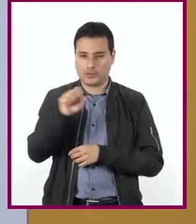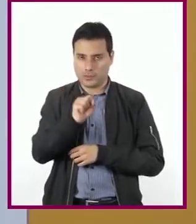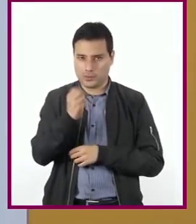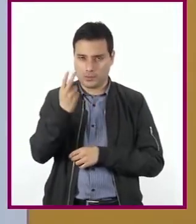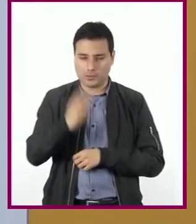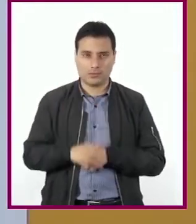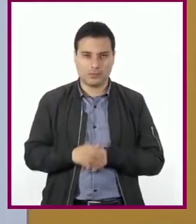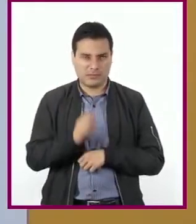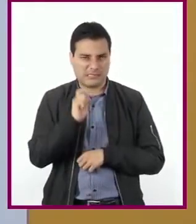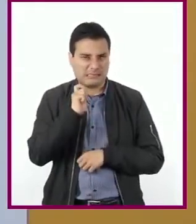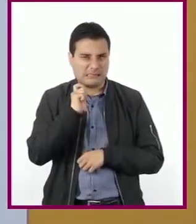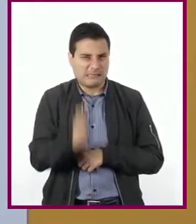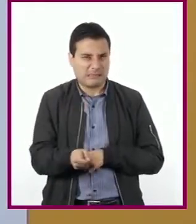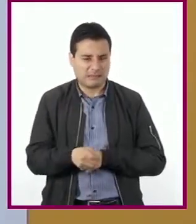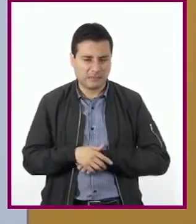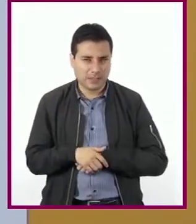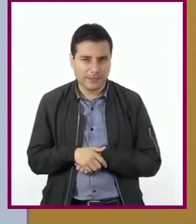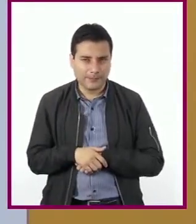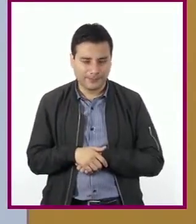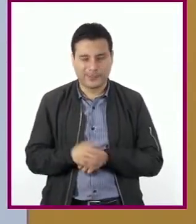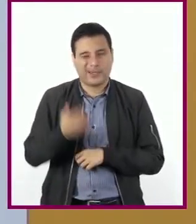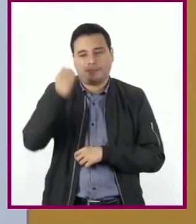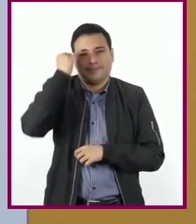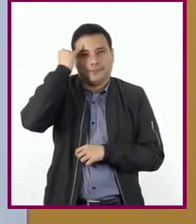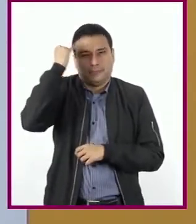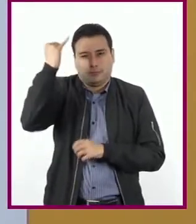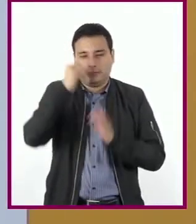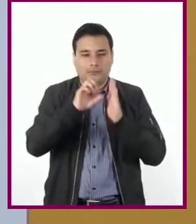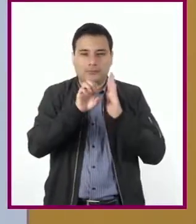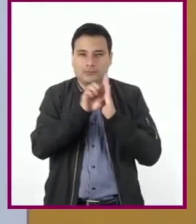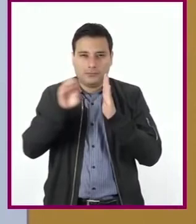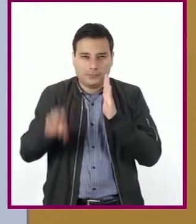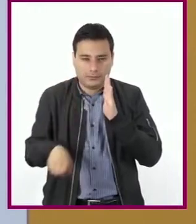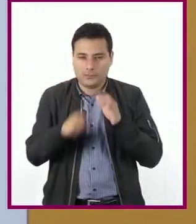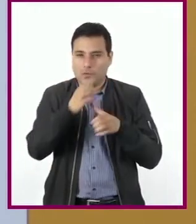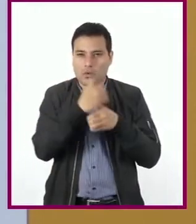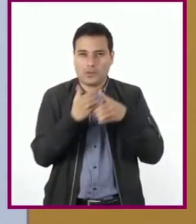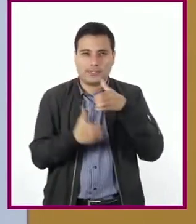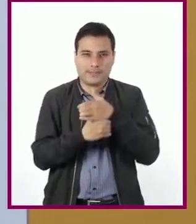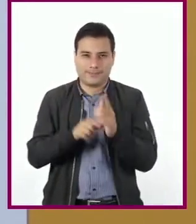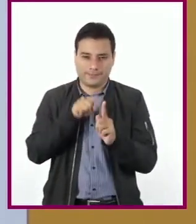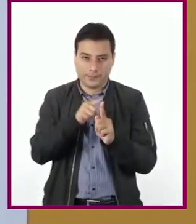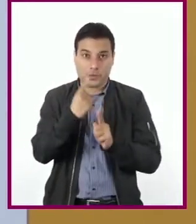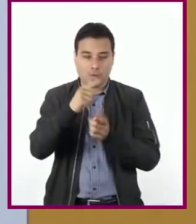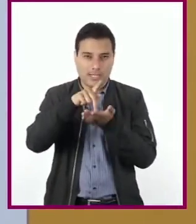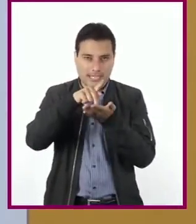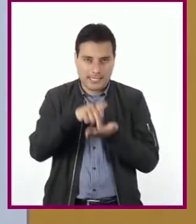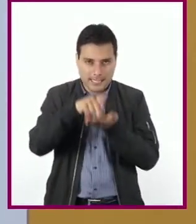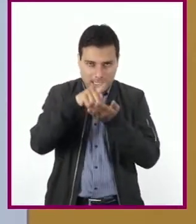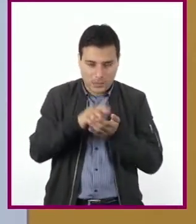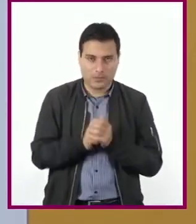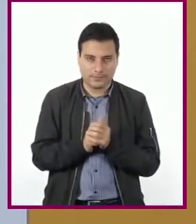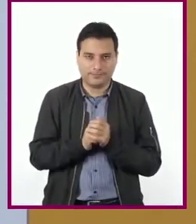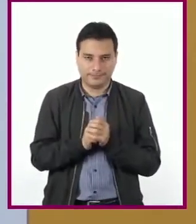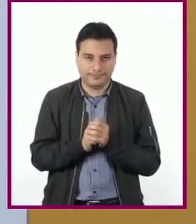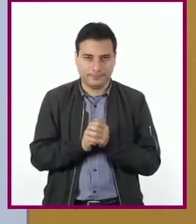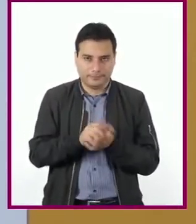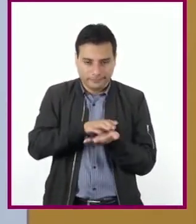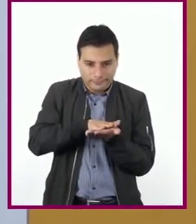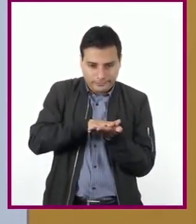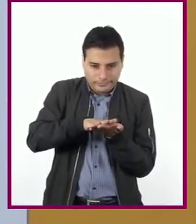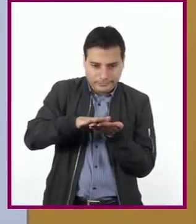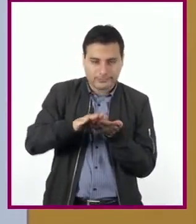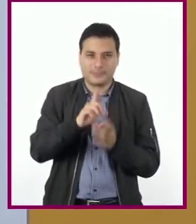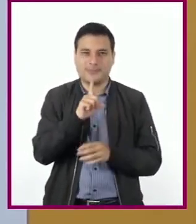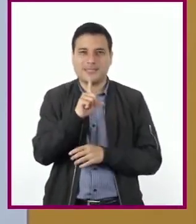¿Qué significa esto? Imaginen que tenemos un objeto de un kilogramo y está sobre una superficie tan